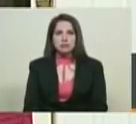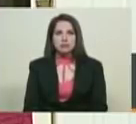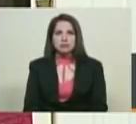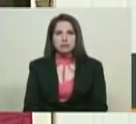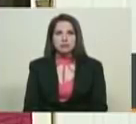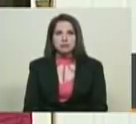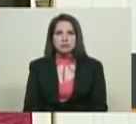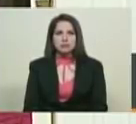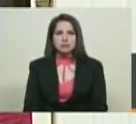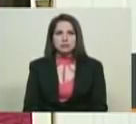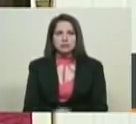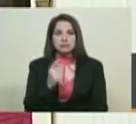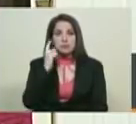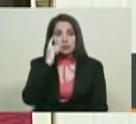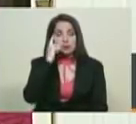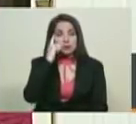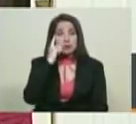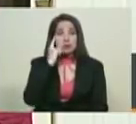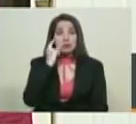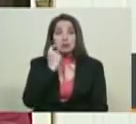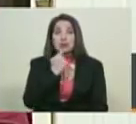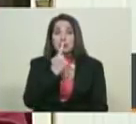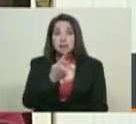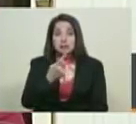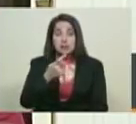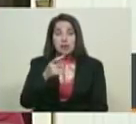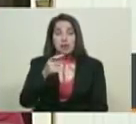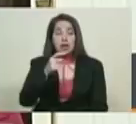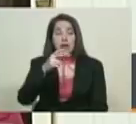Como decía el comandante Chávez y recordaba,